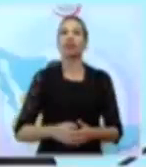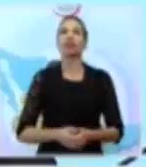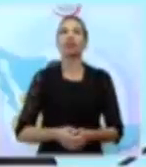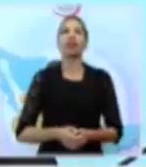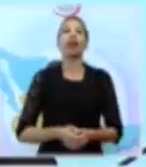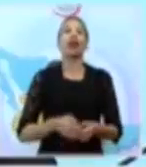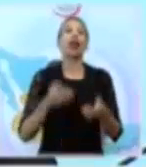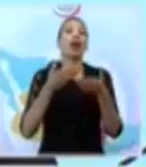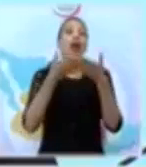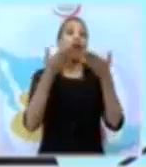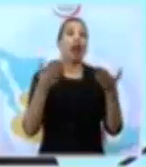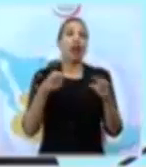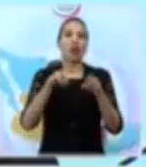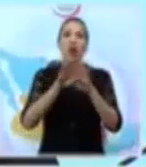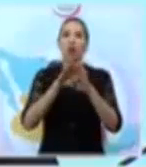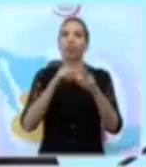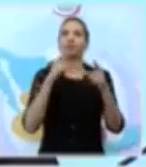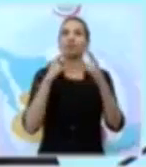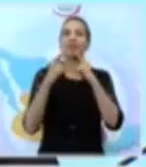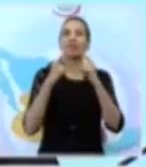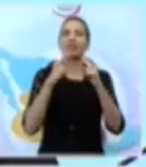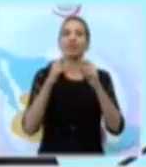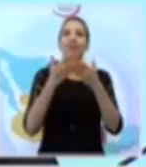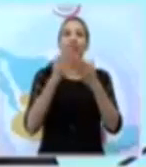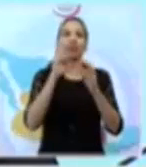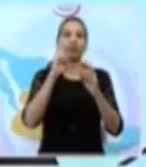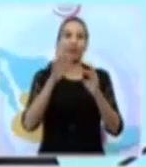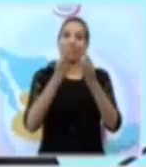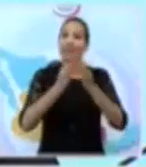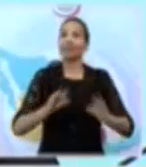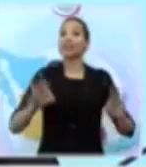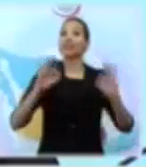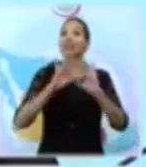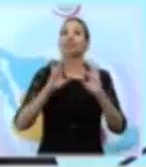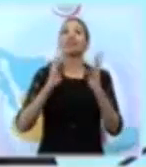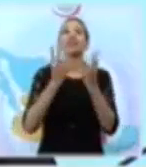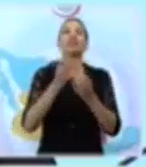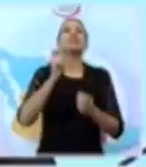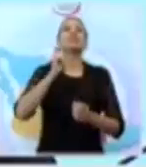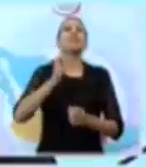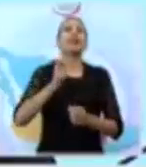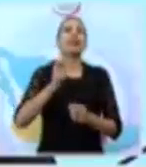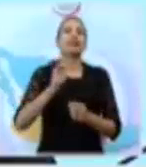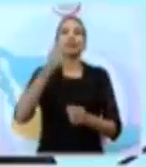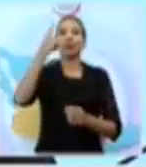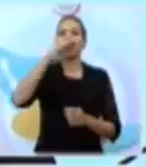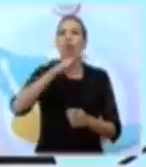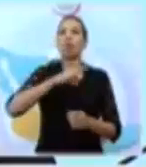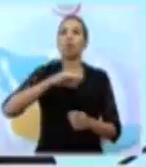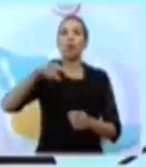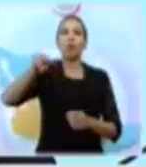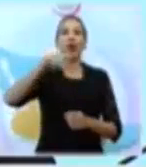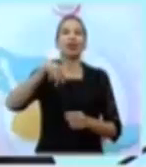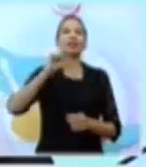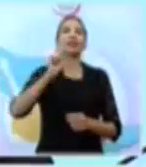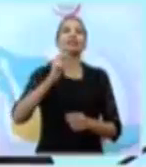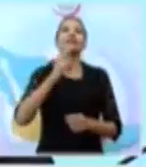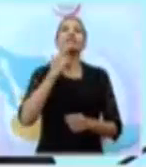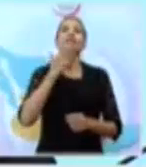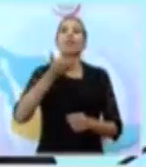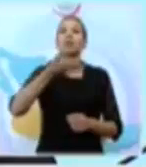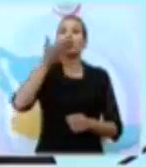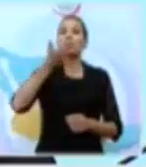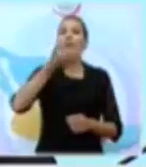Así es que este formato lo destaco como aquel que puede ser una